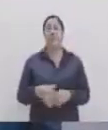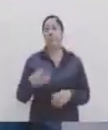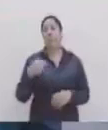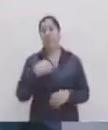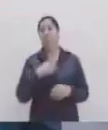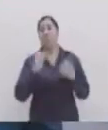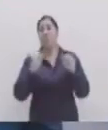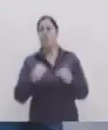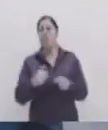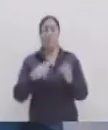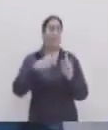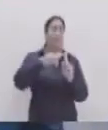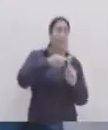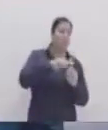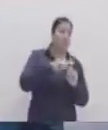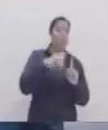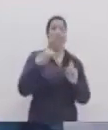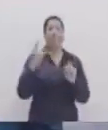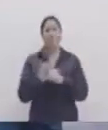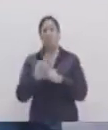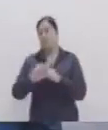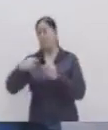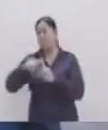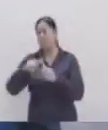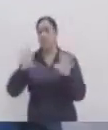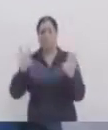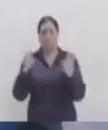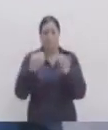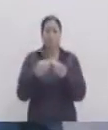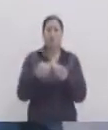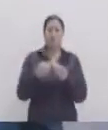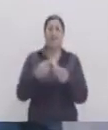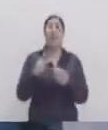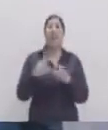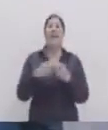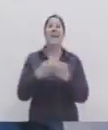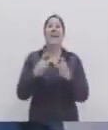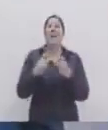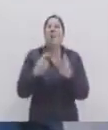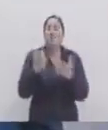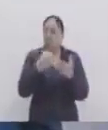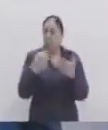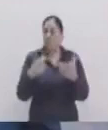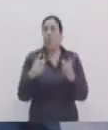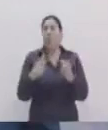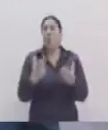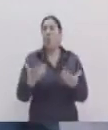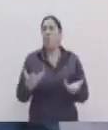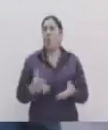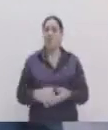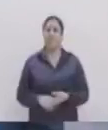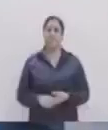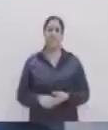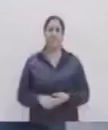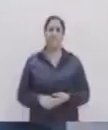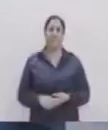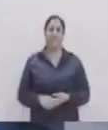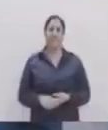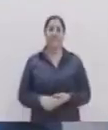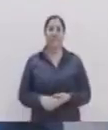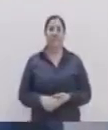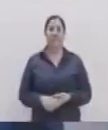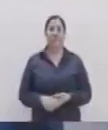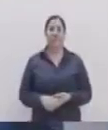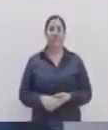positivas son atraídas a través de estas condiciones. Entonces vamos a establecerlo. ¿Cómo lo escribimos? Literalmente. Tenemos entonces elemento